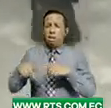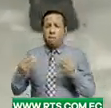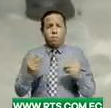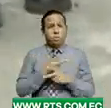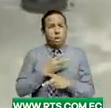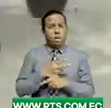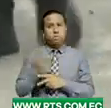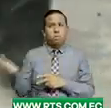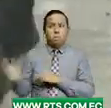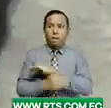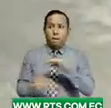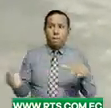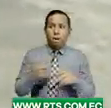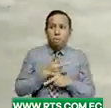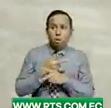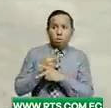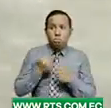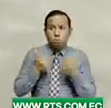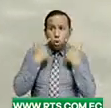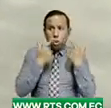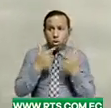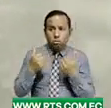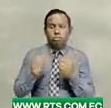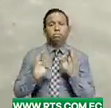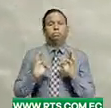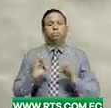del Estado es mayor. Pues estamos haciendo ver de que nosotros tenemos el control de aquí del territorio. Si así llueve, que no escampe, claman los habitantes